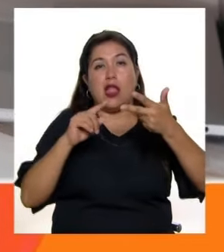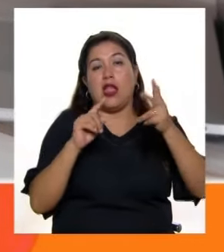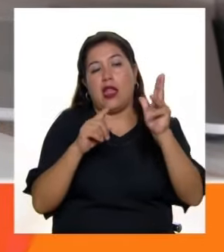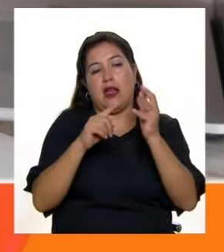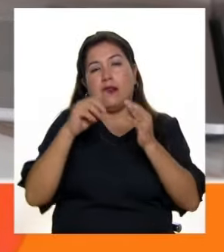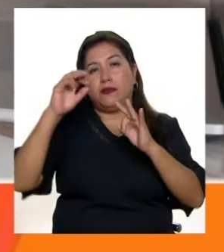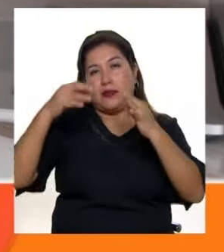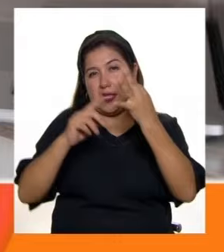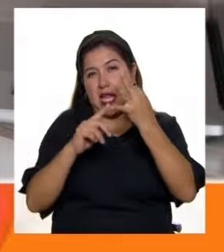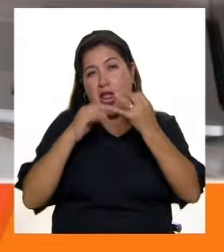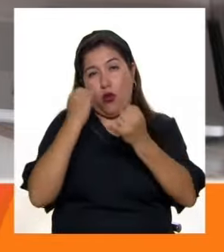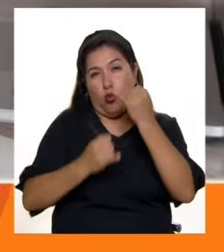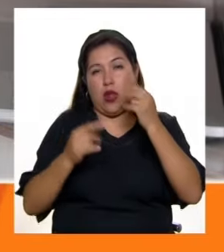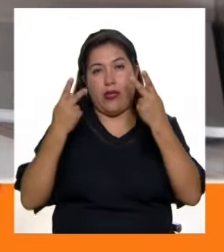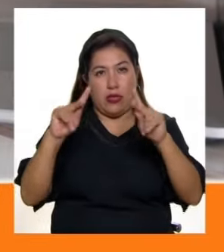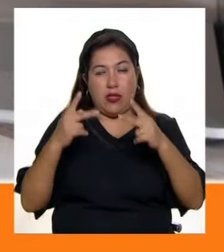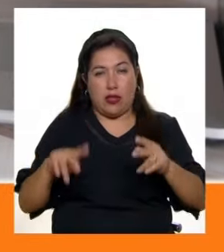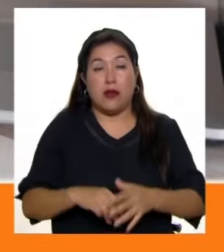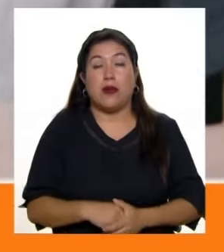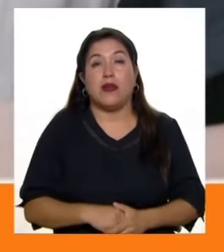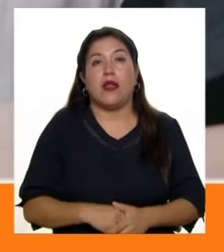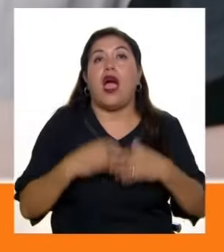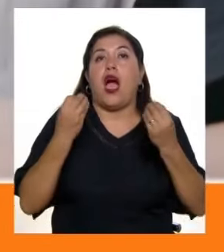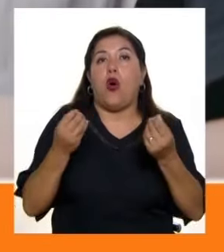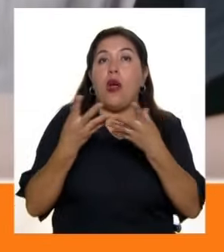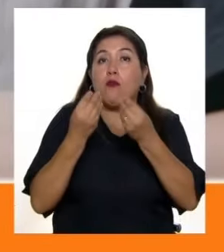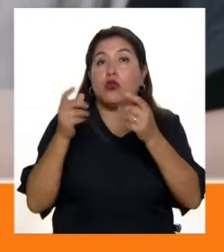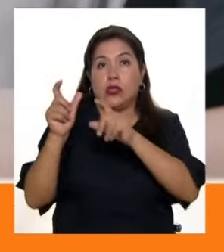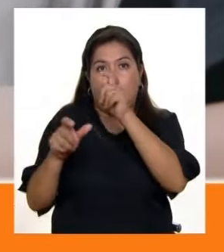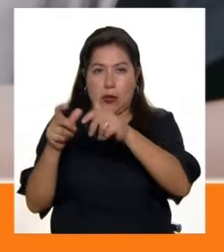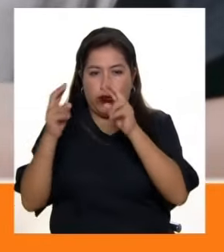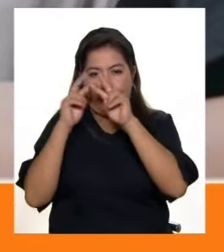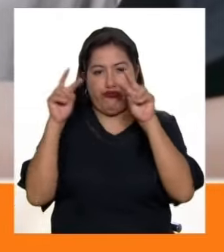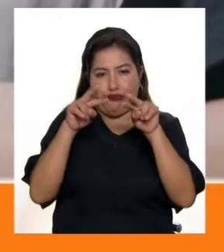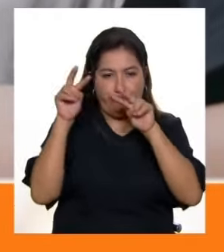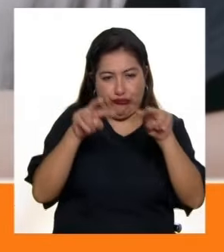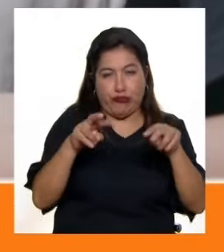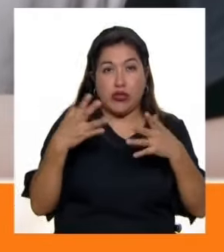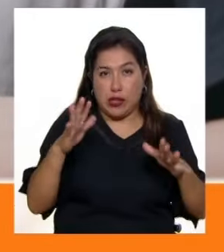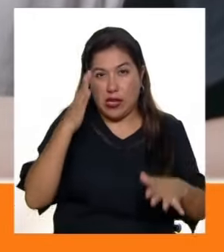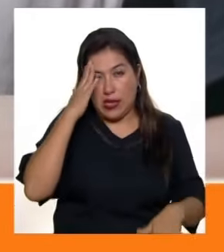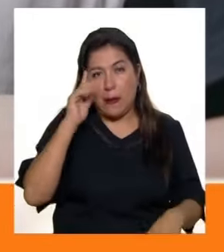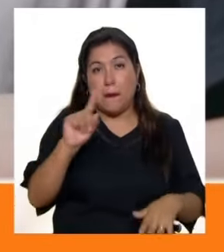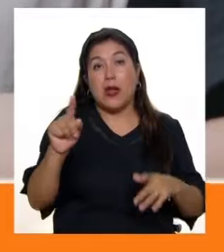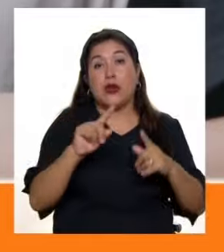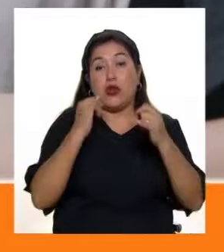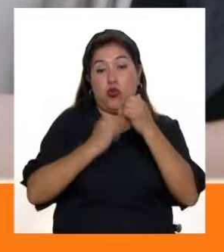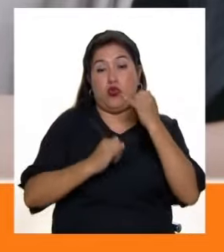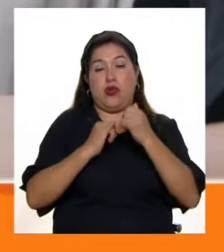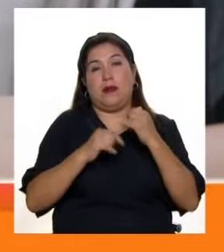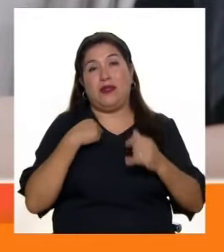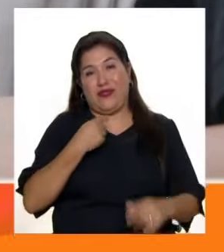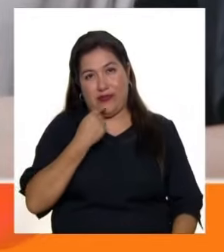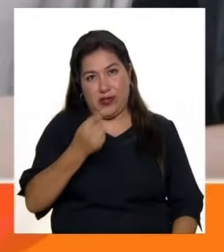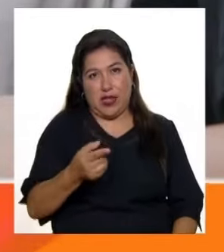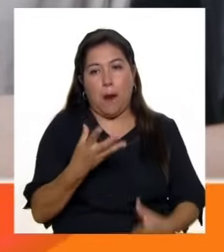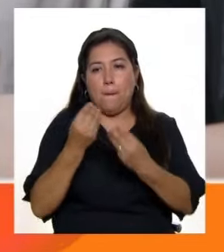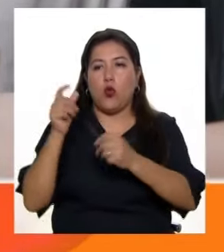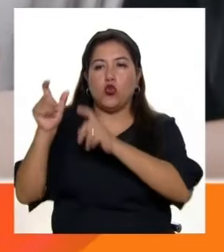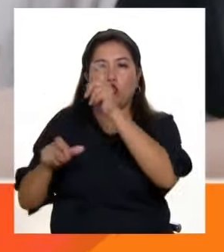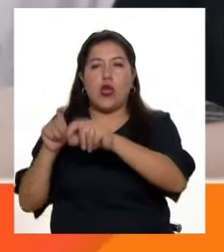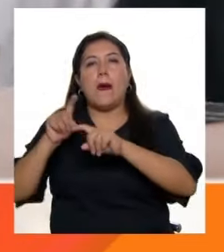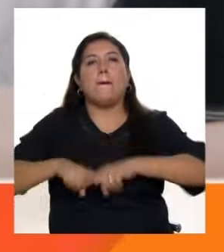digitales son potentes para contactar a la audiencia. Pero en esta otra métrica que les decía, de la cantidad de usuarios por